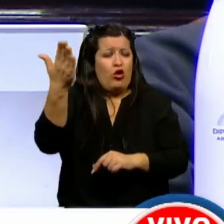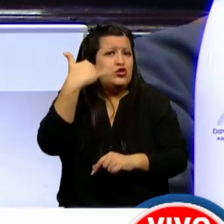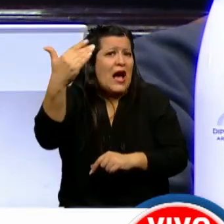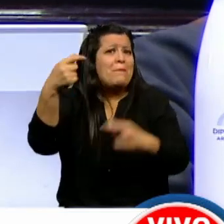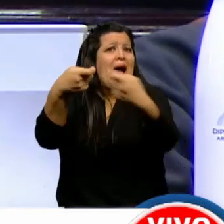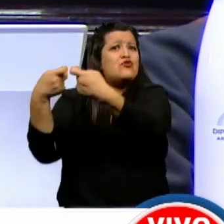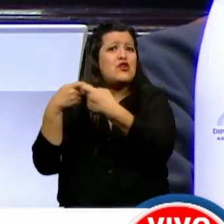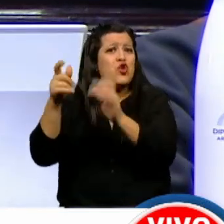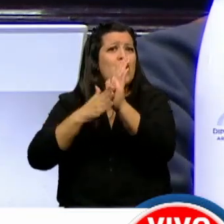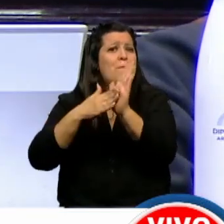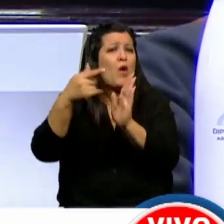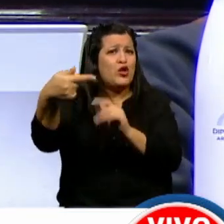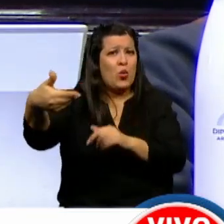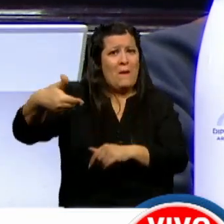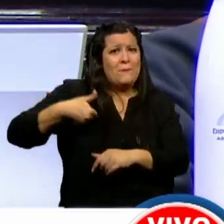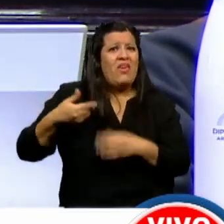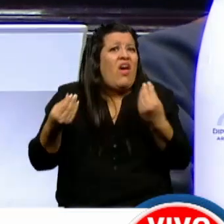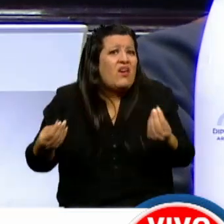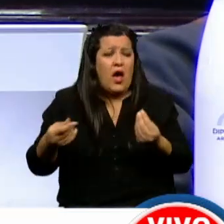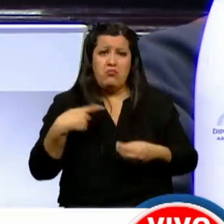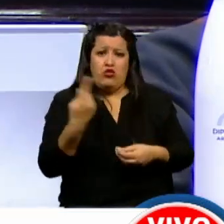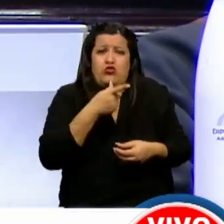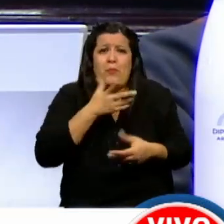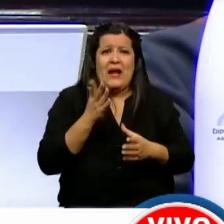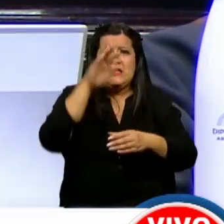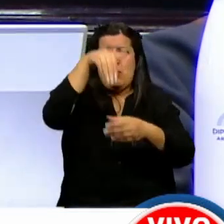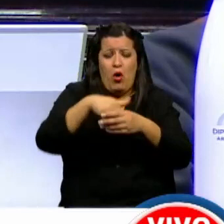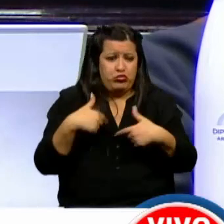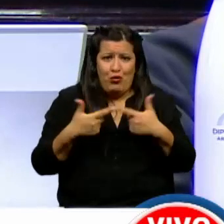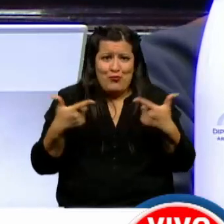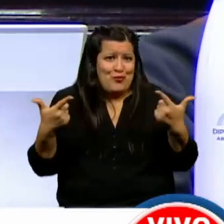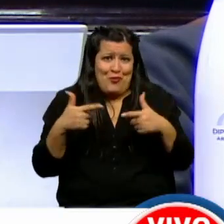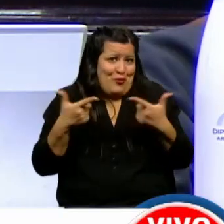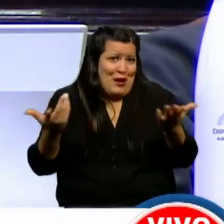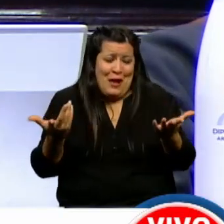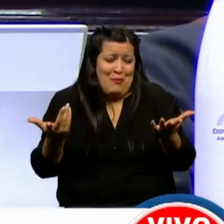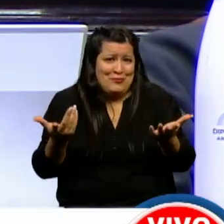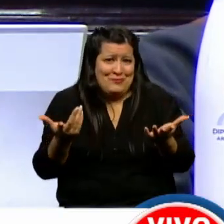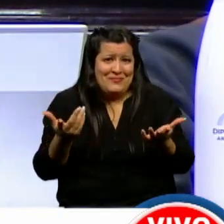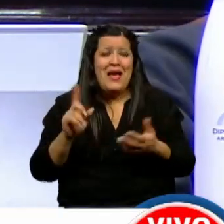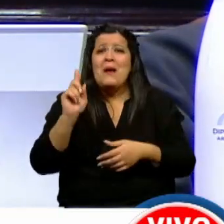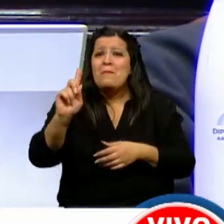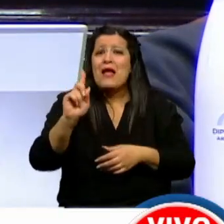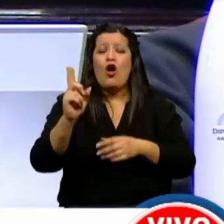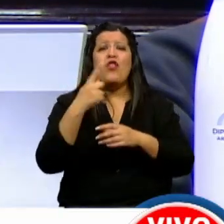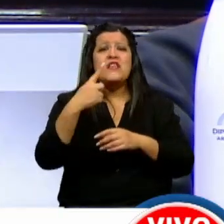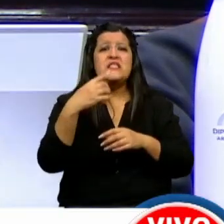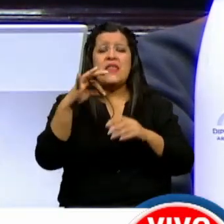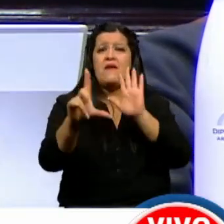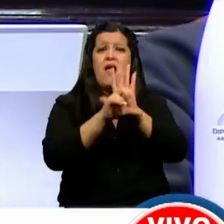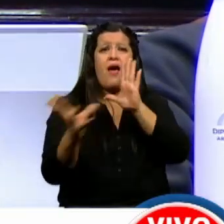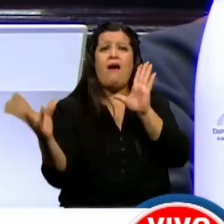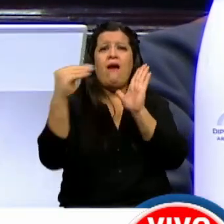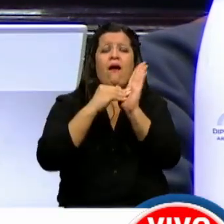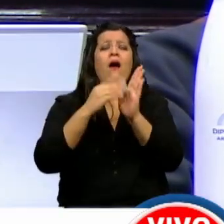monotributistas y nos exigen, como si nosotros tuviéramos los votos, no los tenemos, que se incorpore a esta ley algún